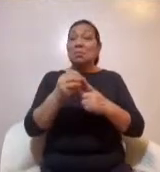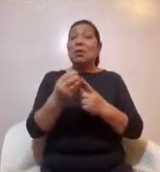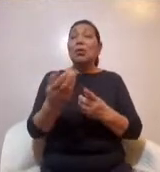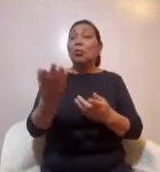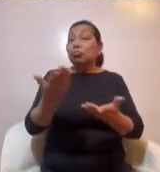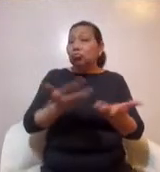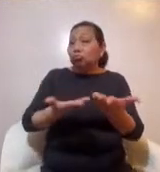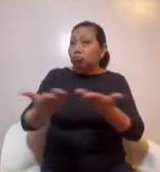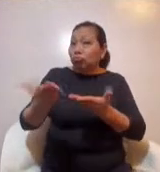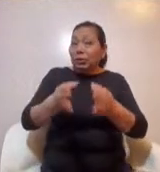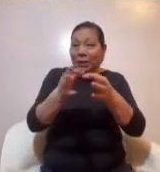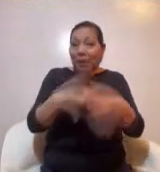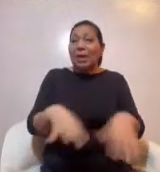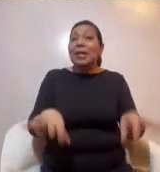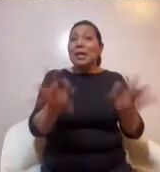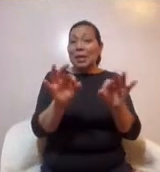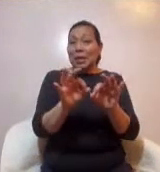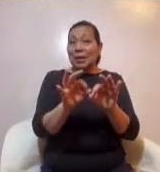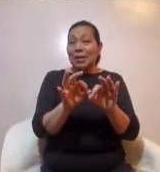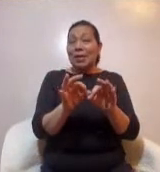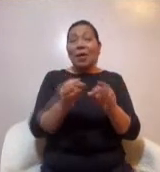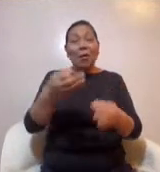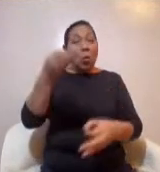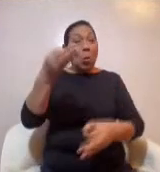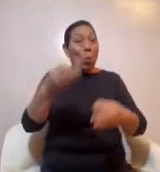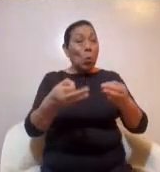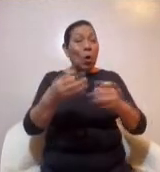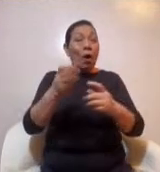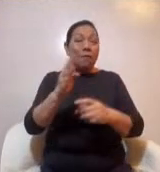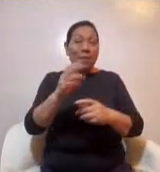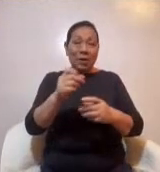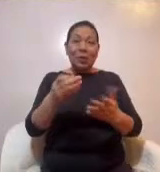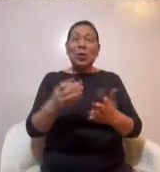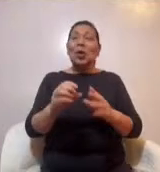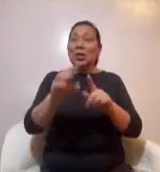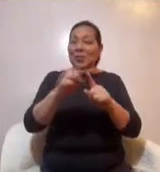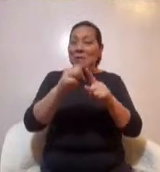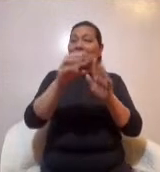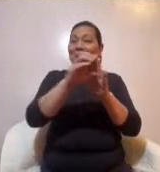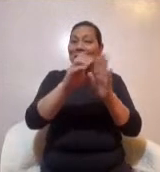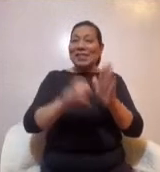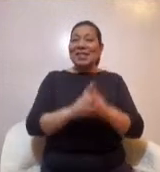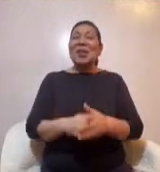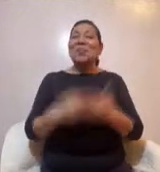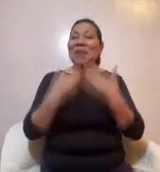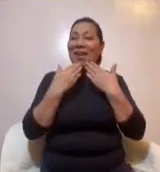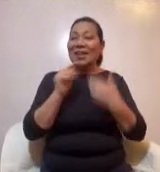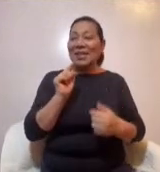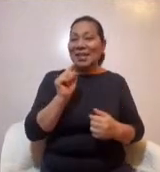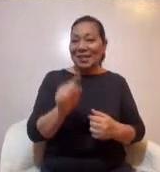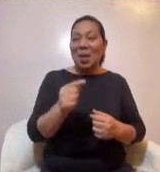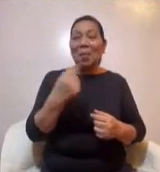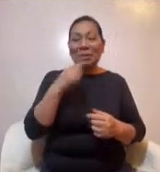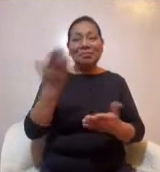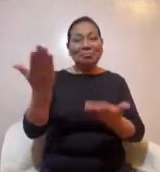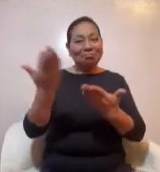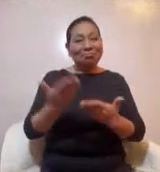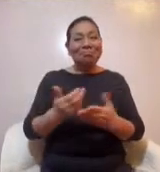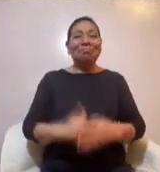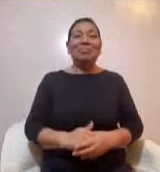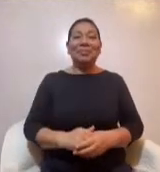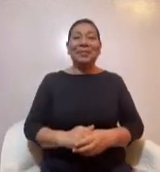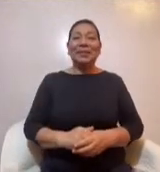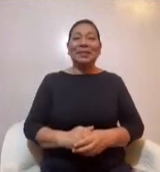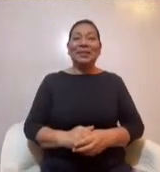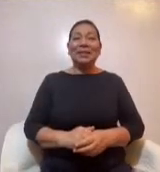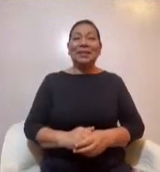los principales alcances de este importante fallo del Tribunal Constitucional. Gracias a ti por la